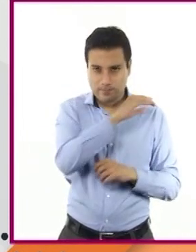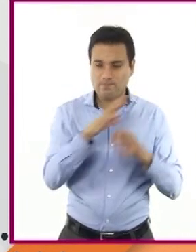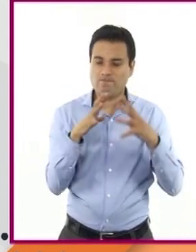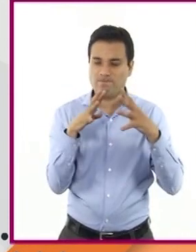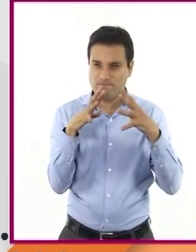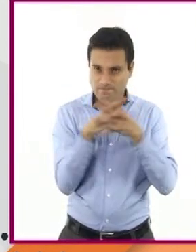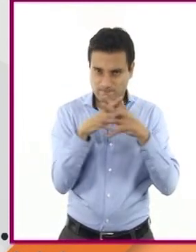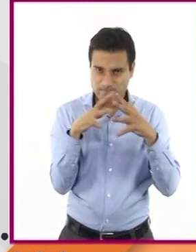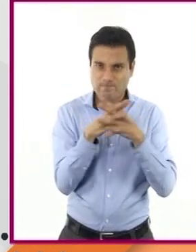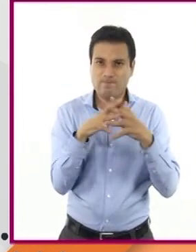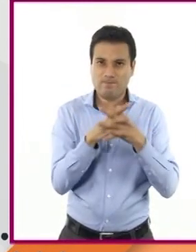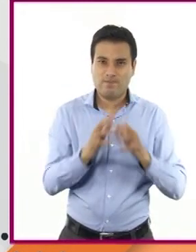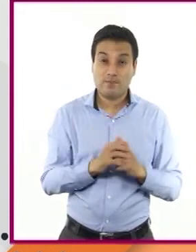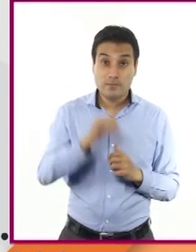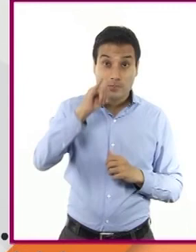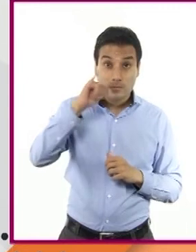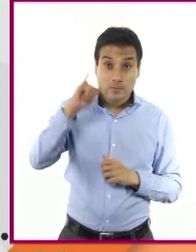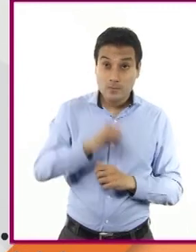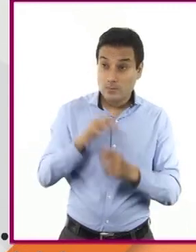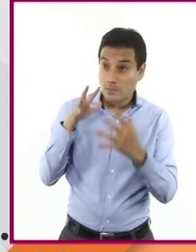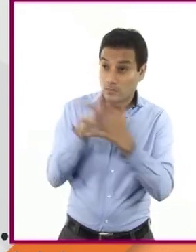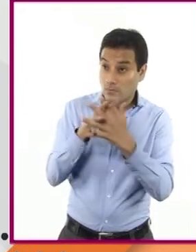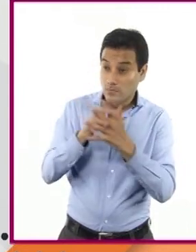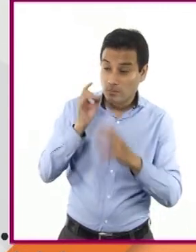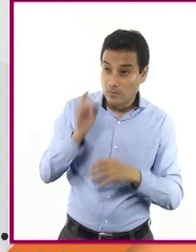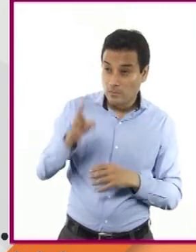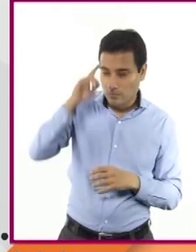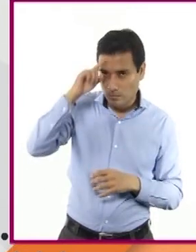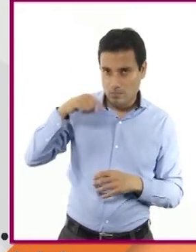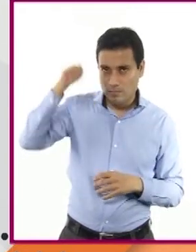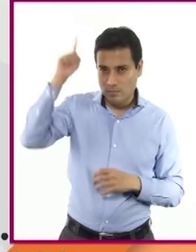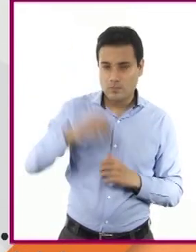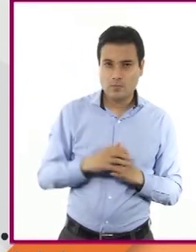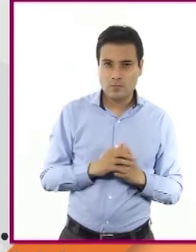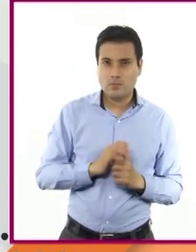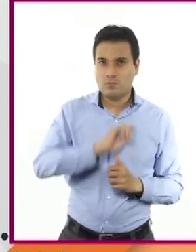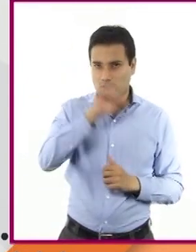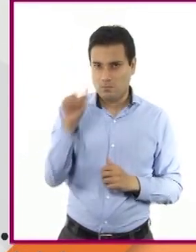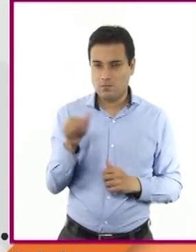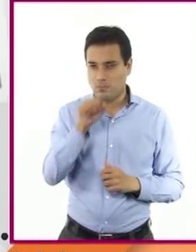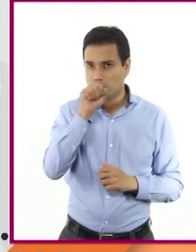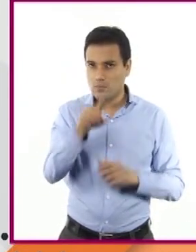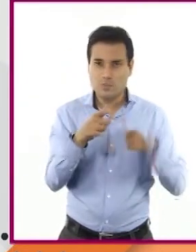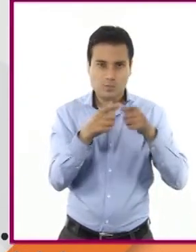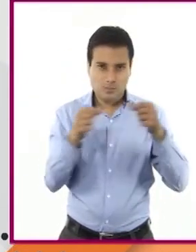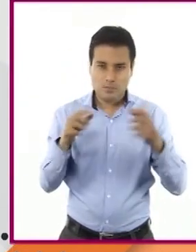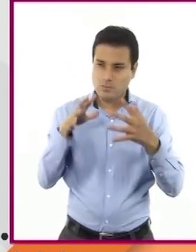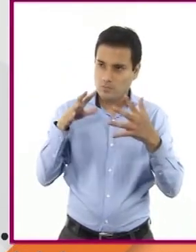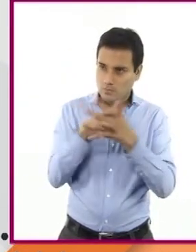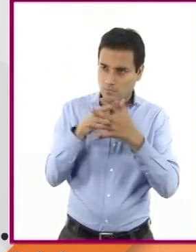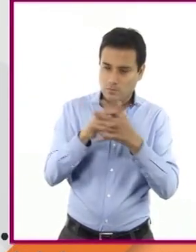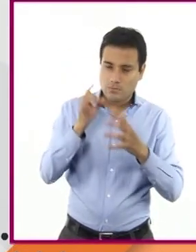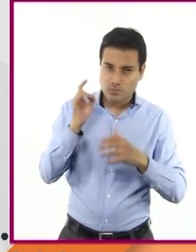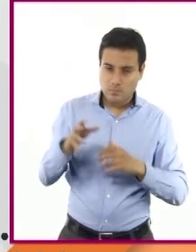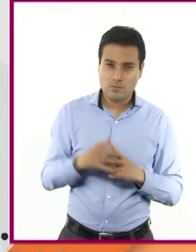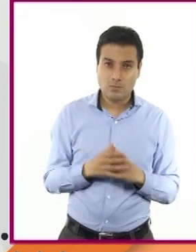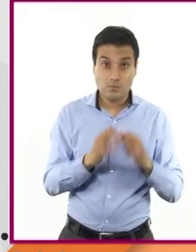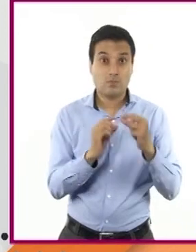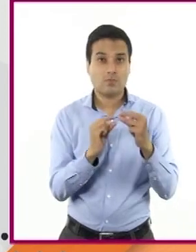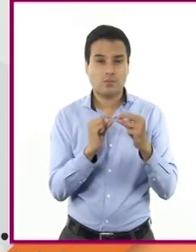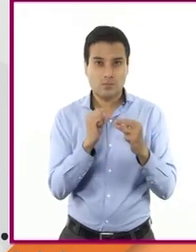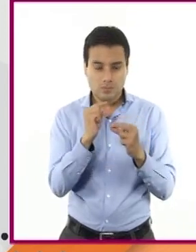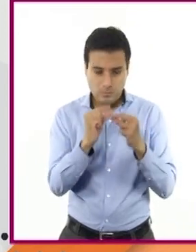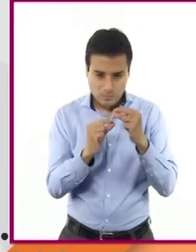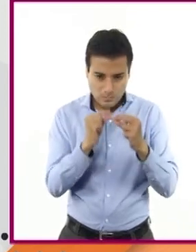sería derrotada con relativa facilidad, y en el Pacífico para detener el poderío japonés. Poco a poco, las naciones aliadas